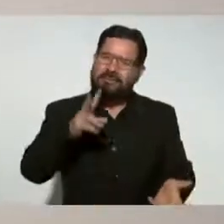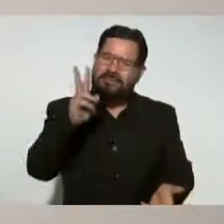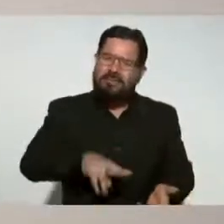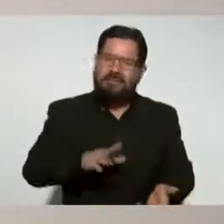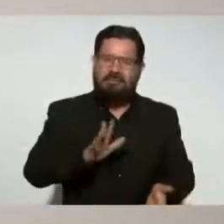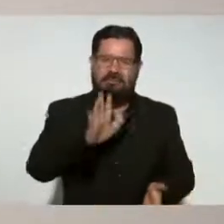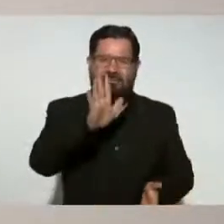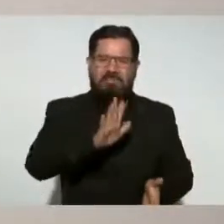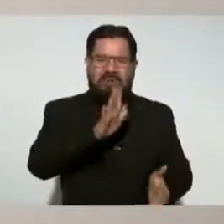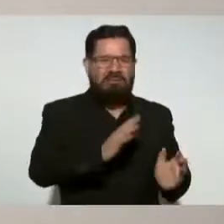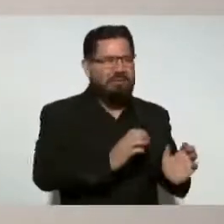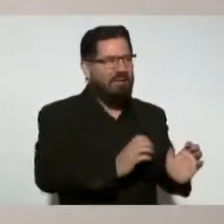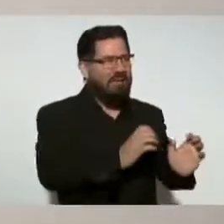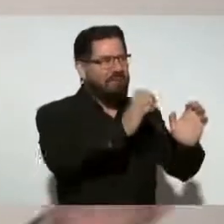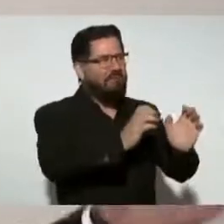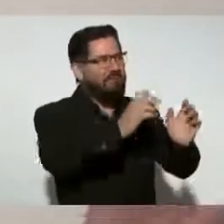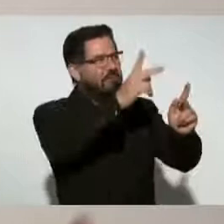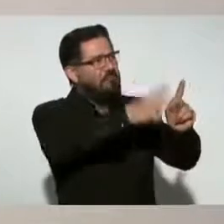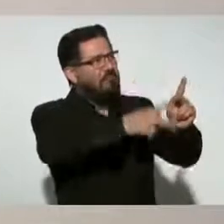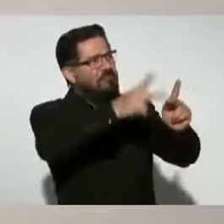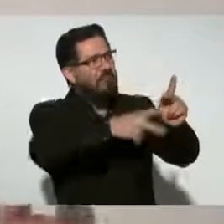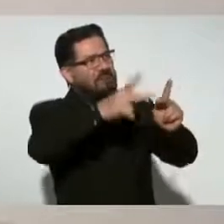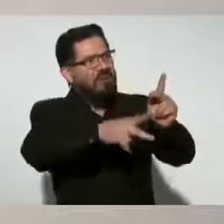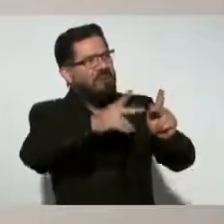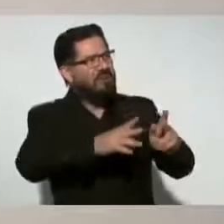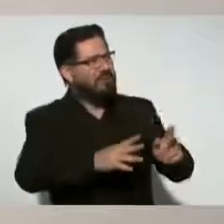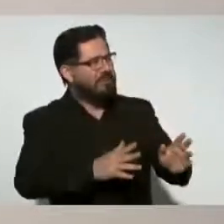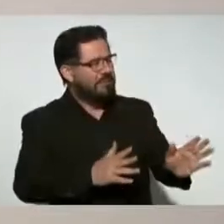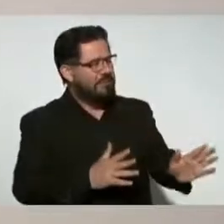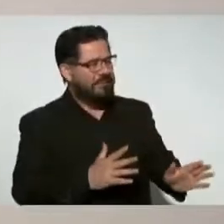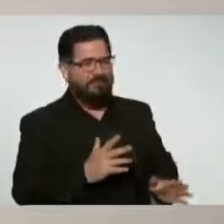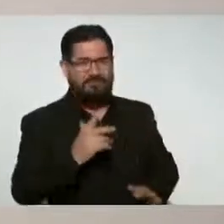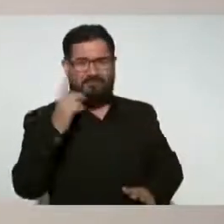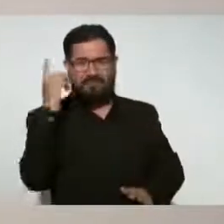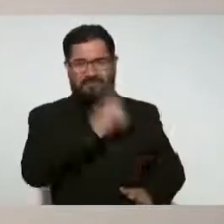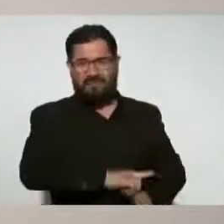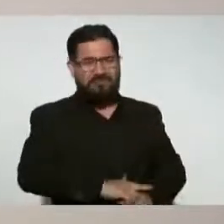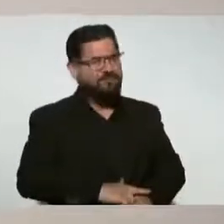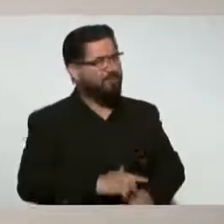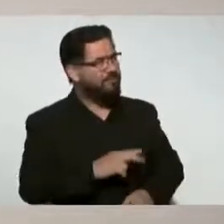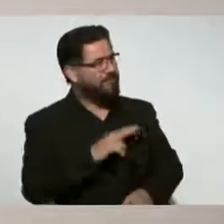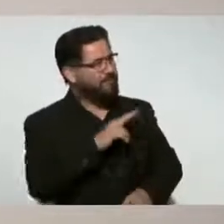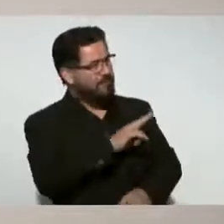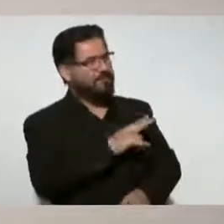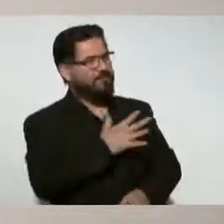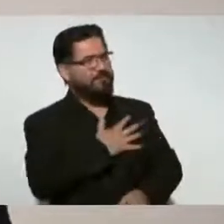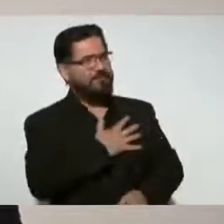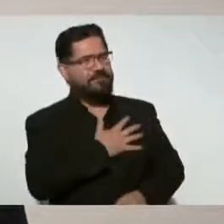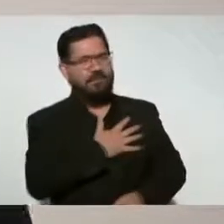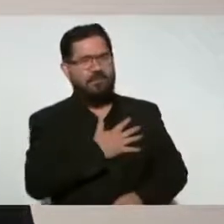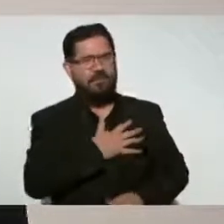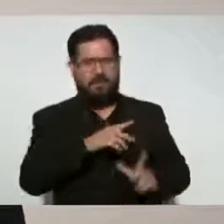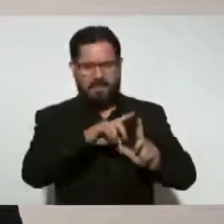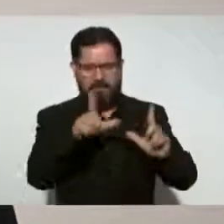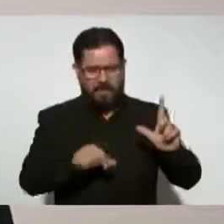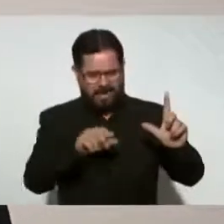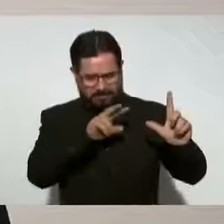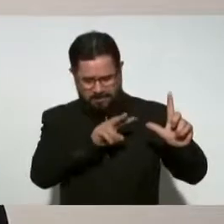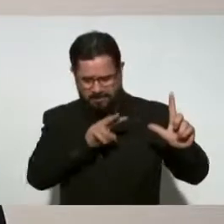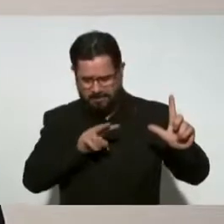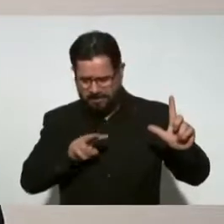de obras por todo el país. Y hemos ido terminándolas.